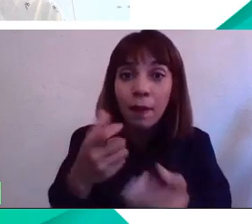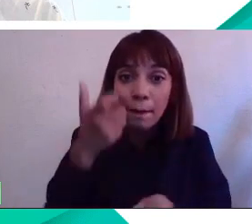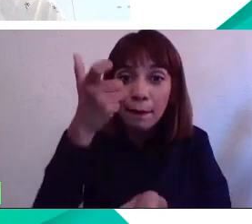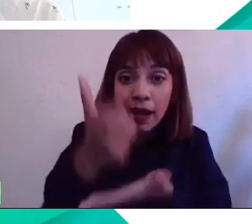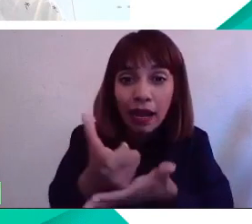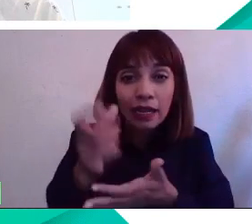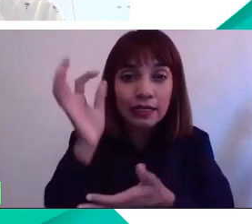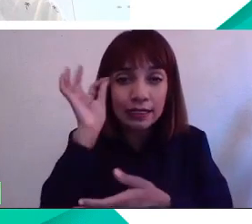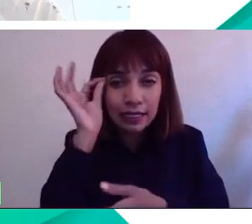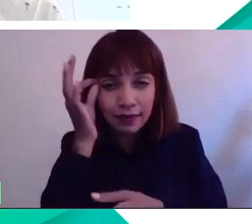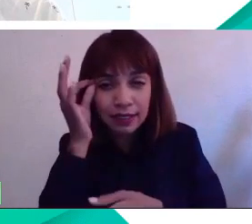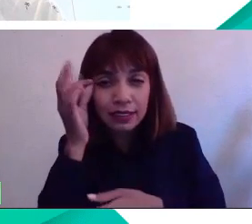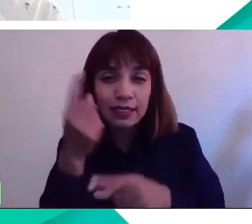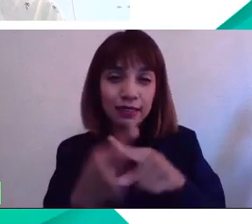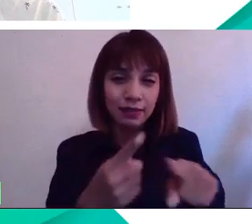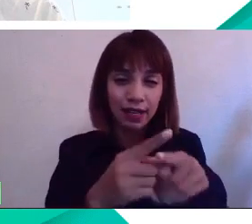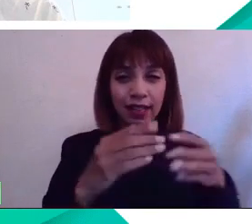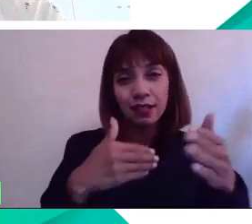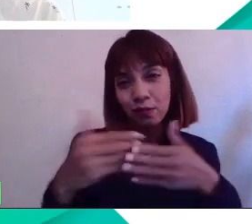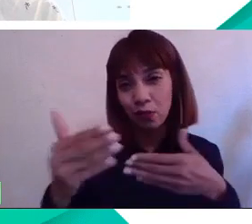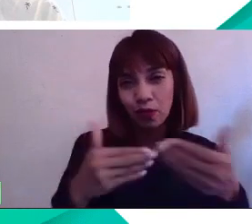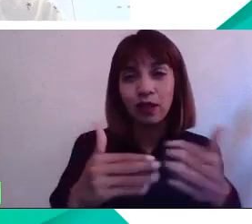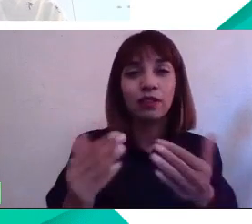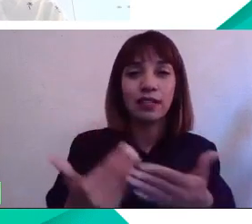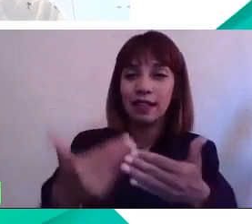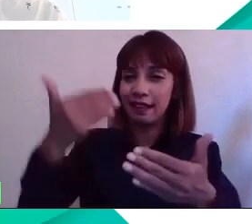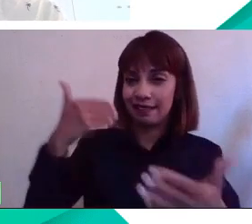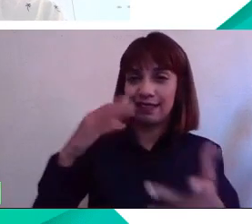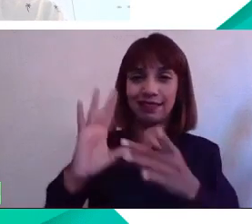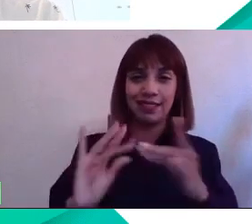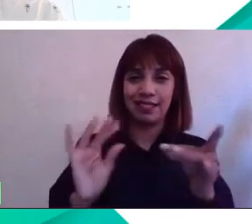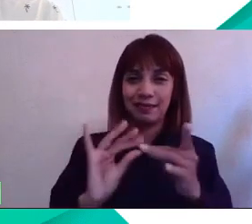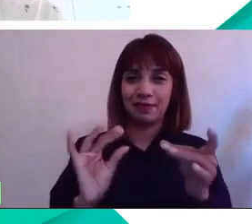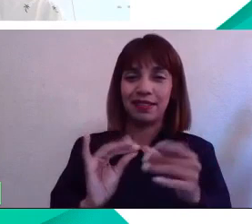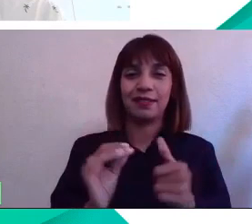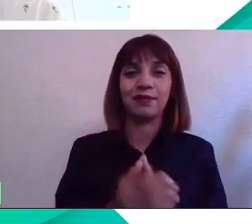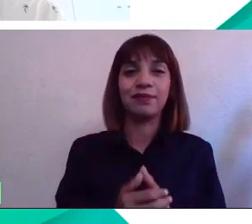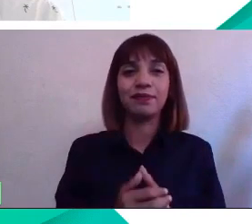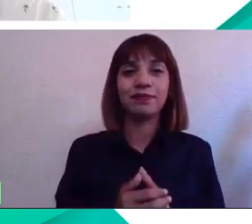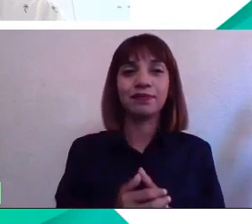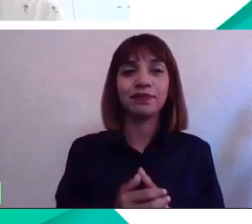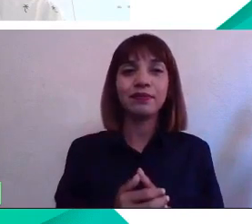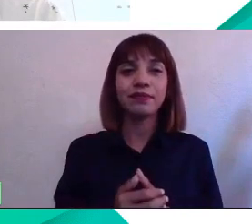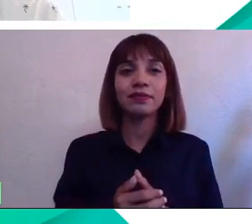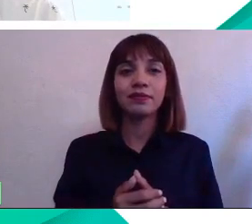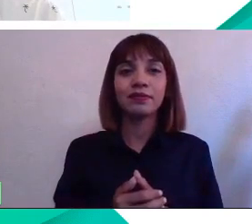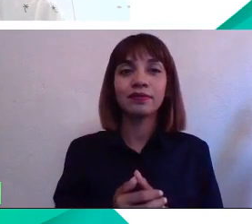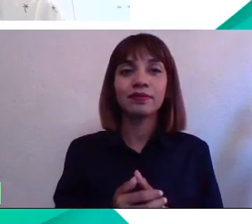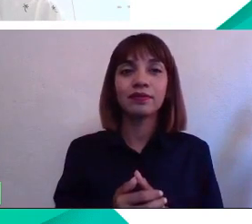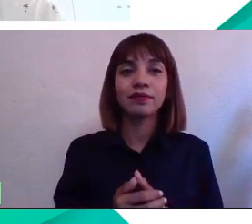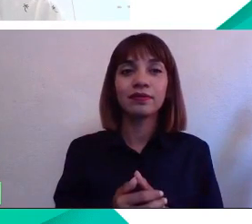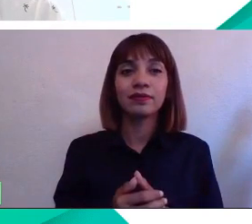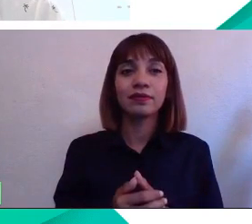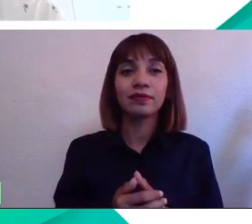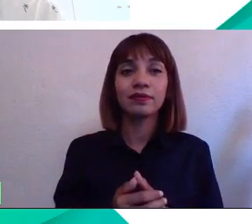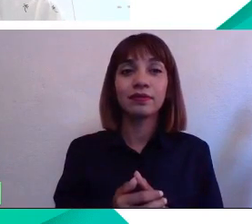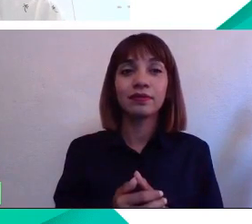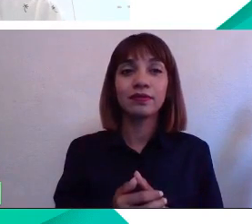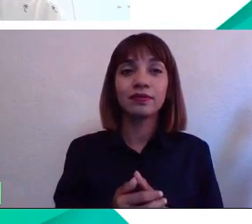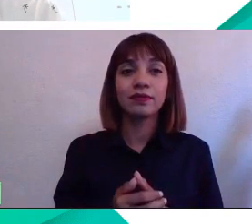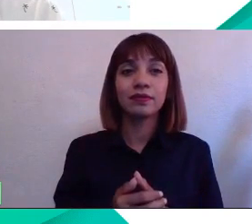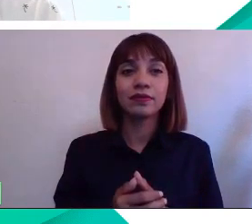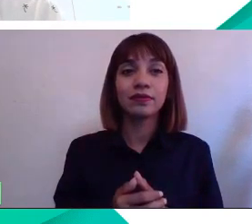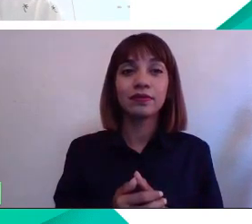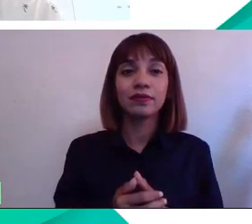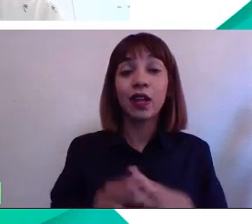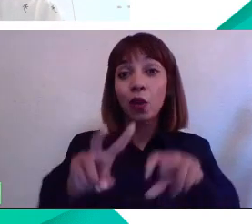todos estos modelos que ya hemos empezado a escuchar con Mario en la primera charla? Pero, bueno, y otra cosa que me